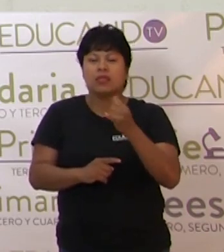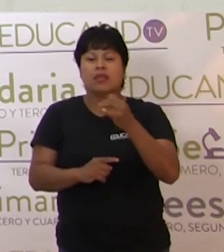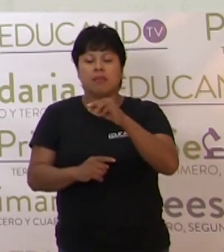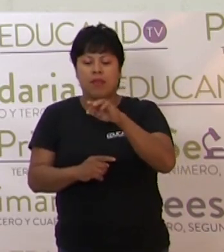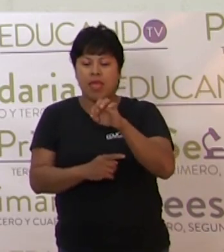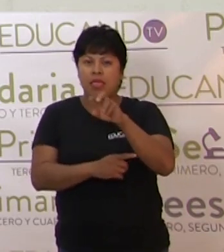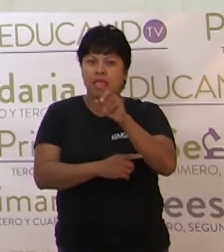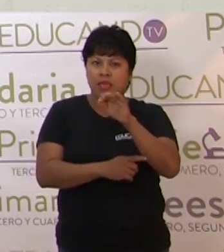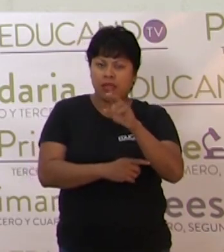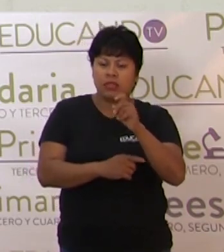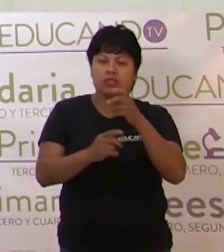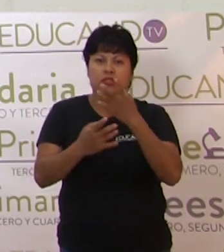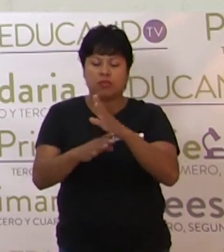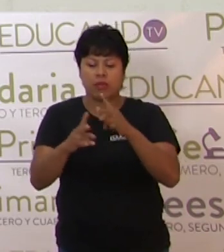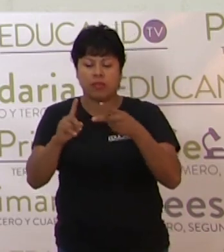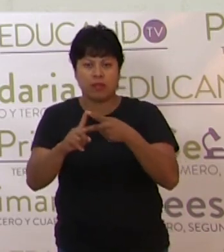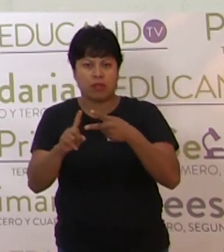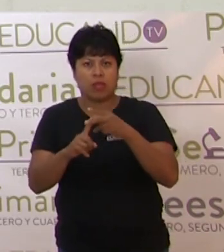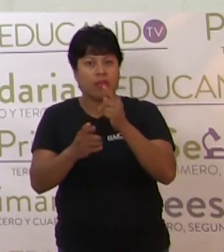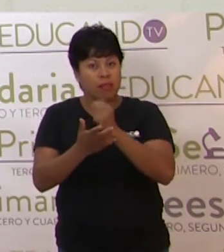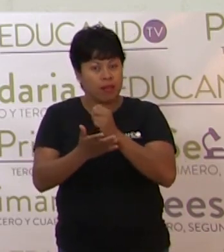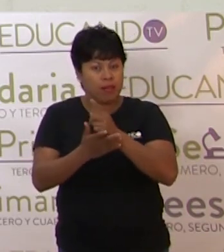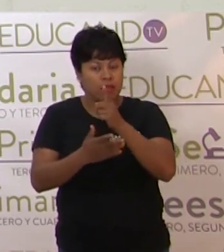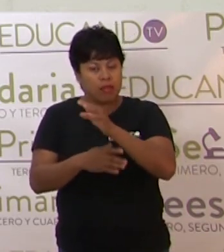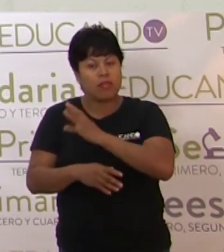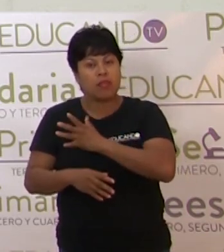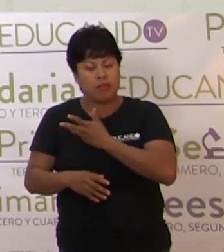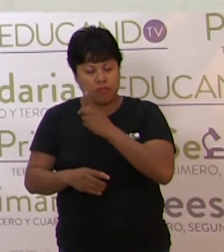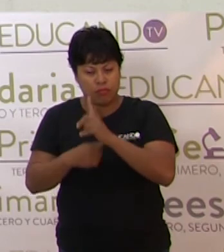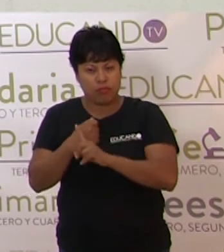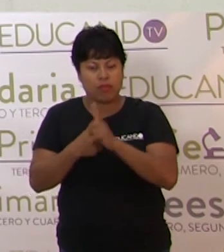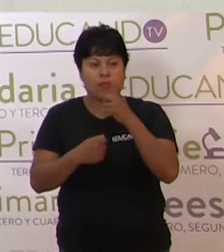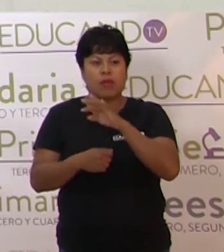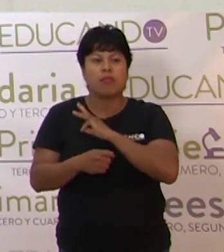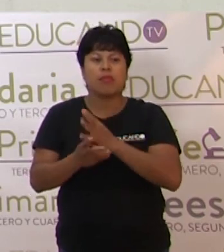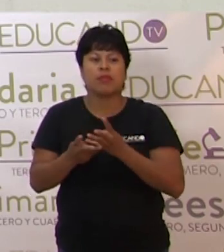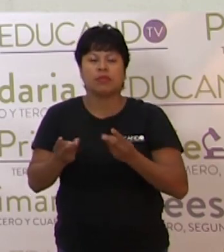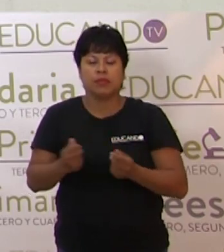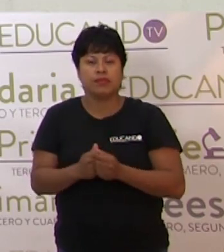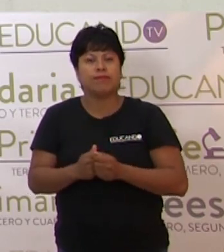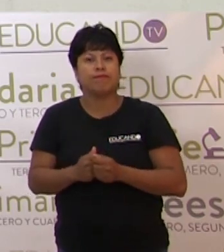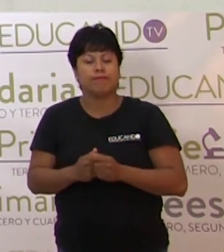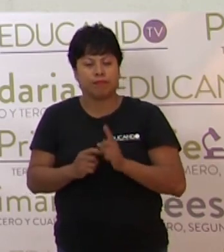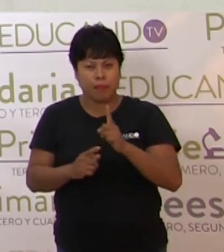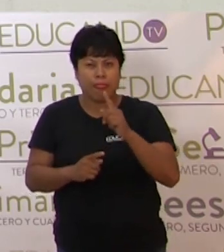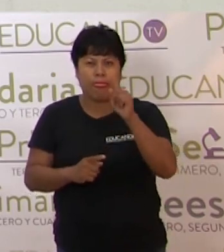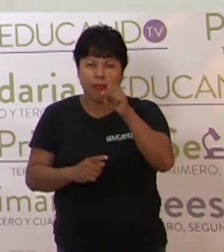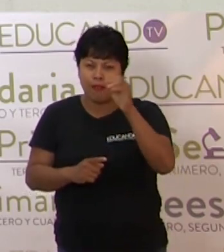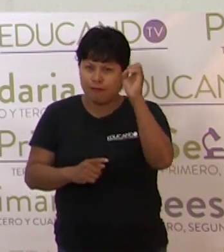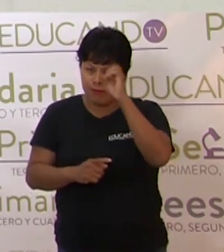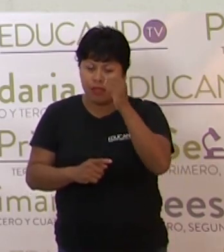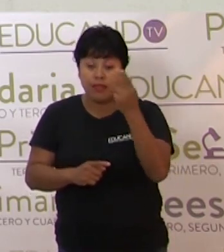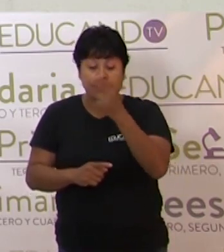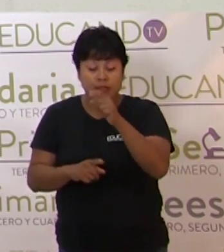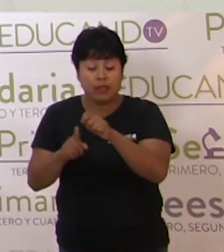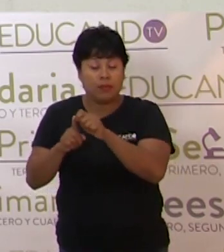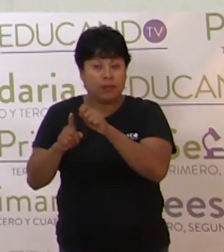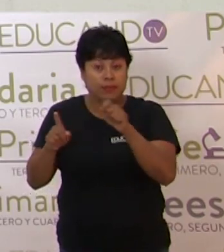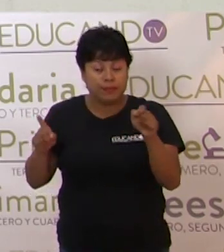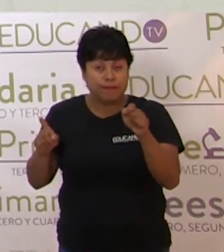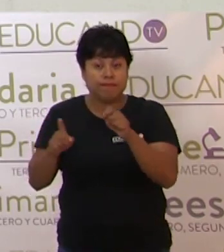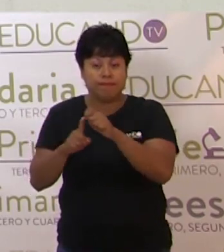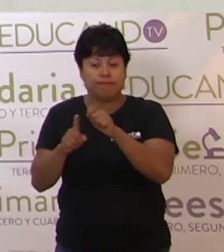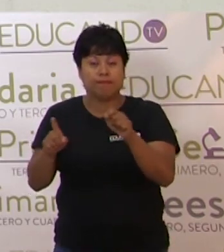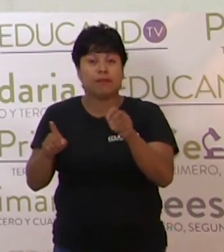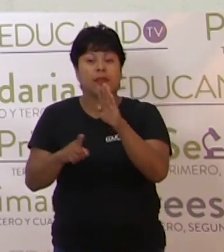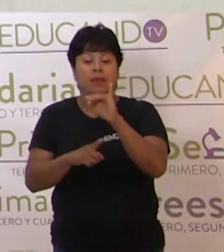triste un triángulo y de tarea les voy a dejar un problema para que lo resuelvan les voy a dar un tip necesitan trazar las